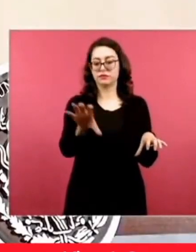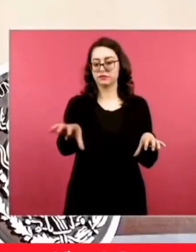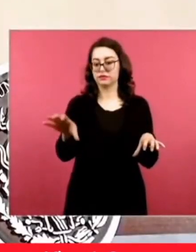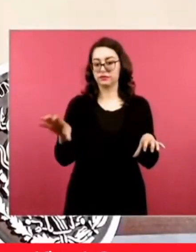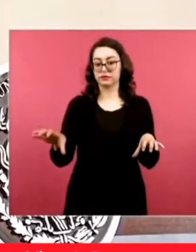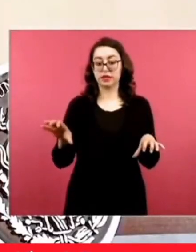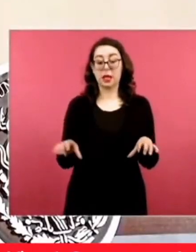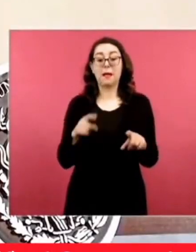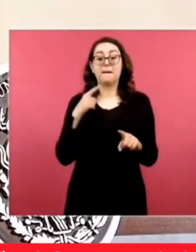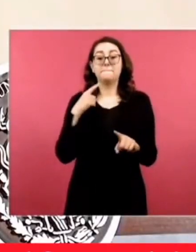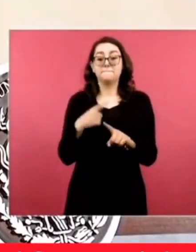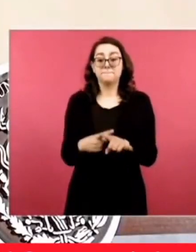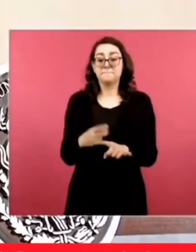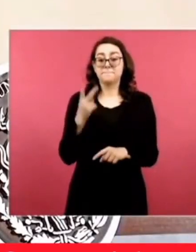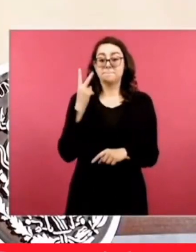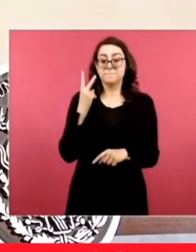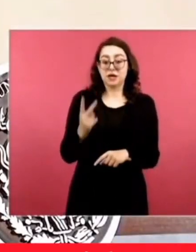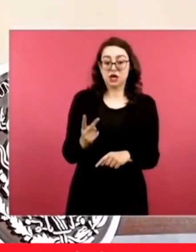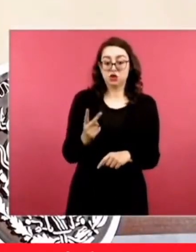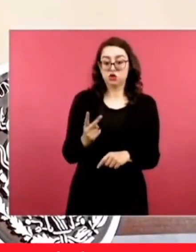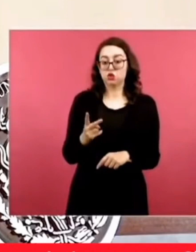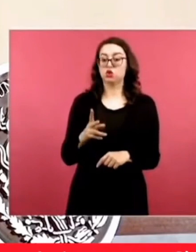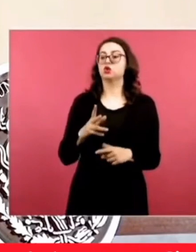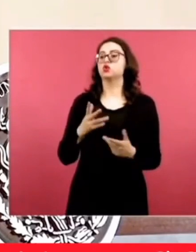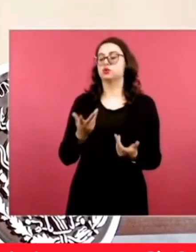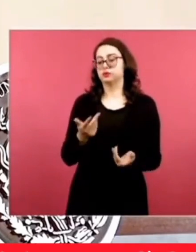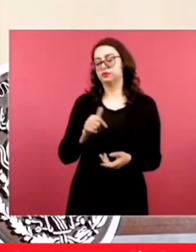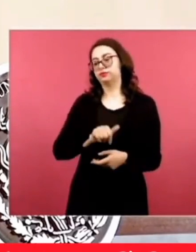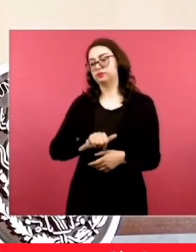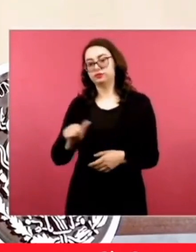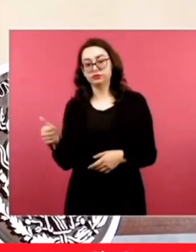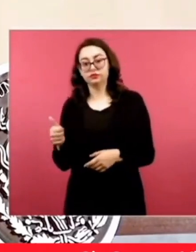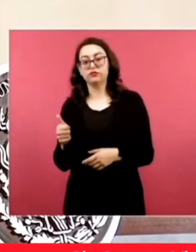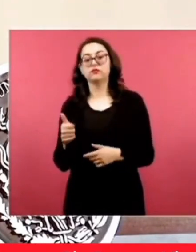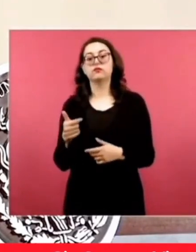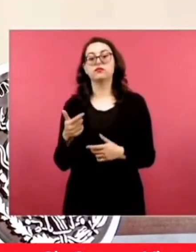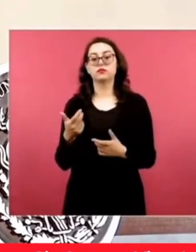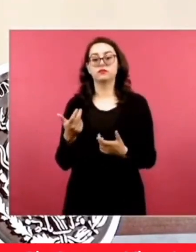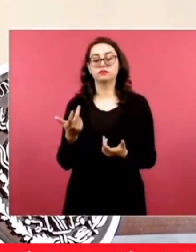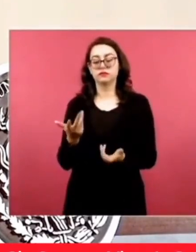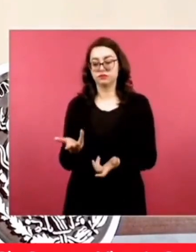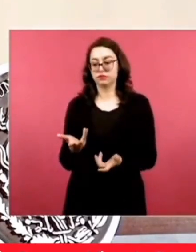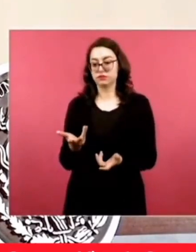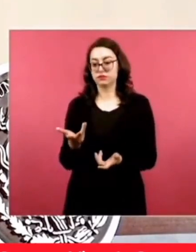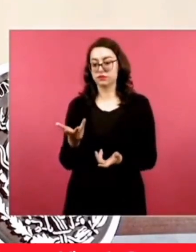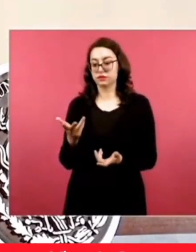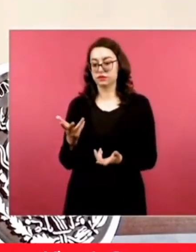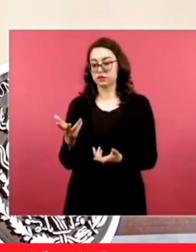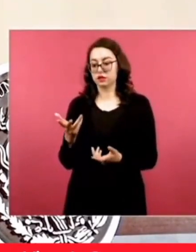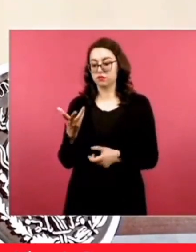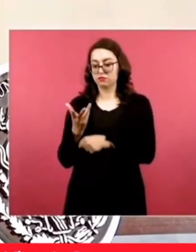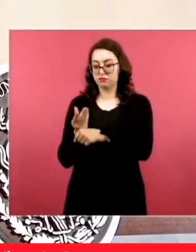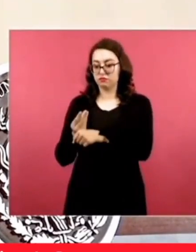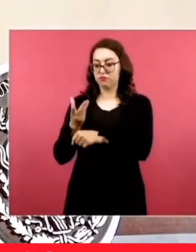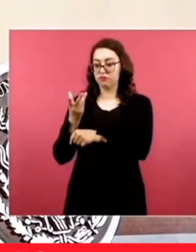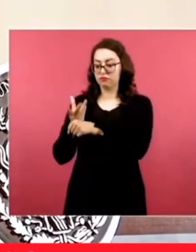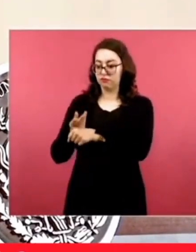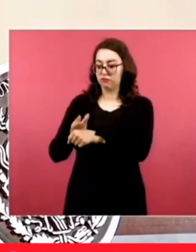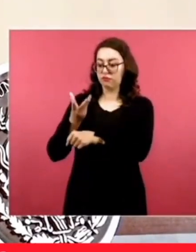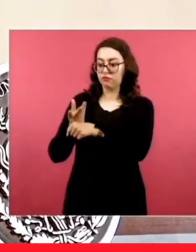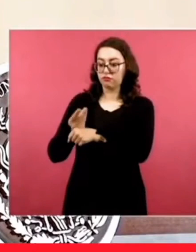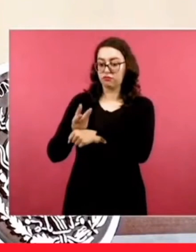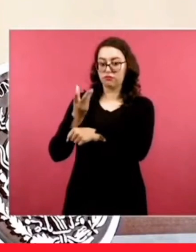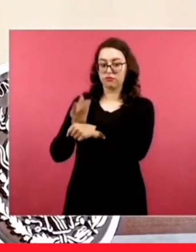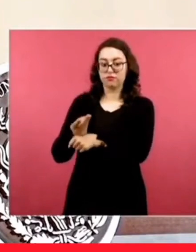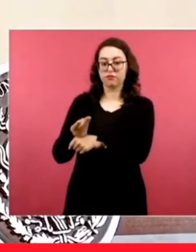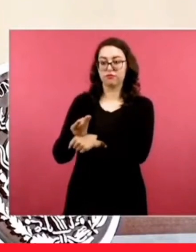están atendidas, sobre todo para tareas de consolidación y restauración